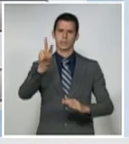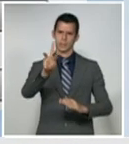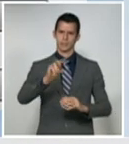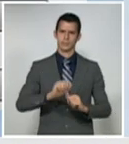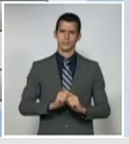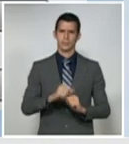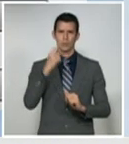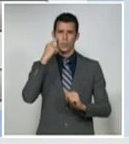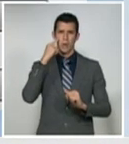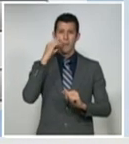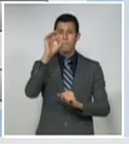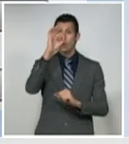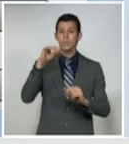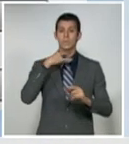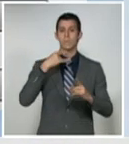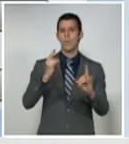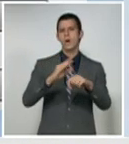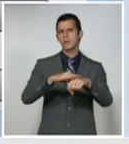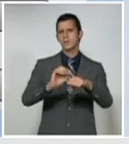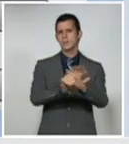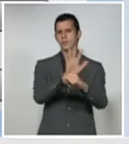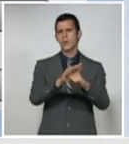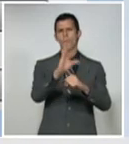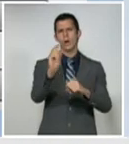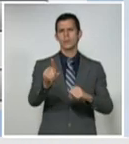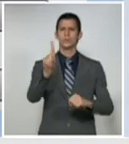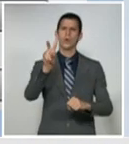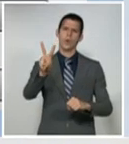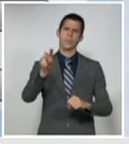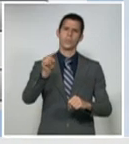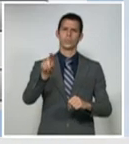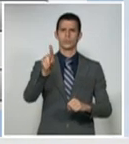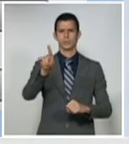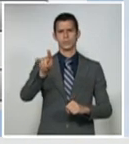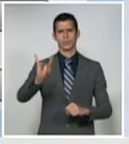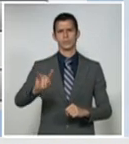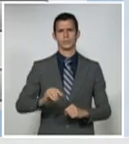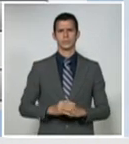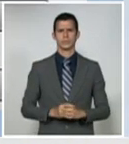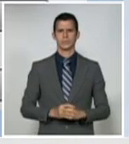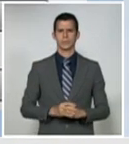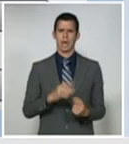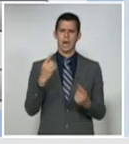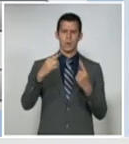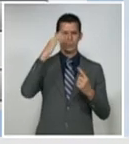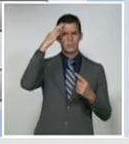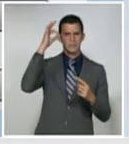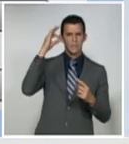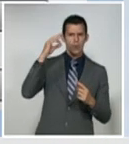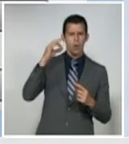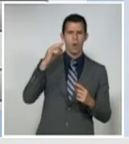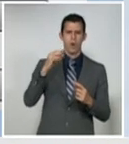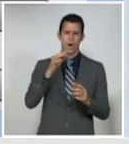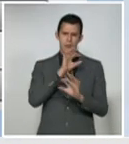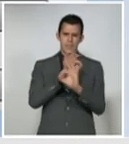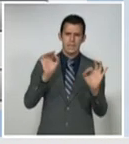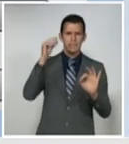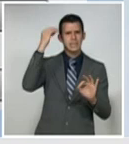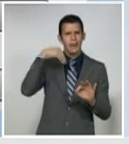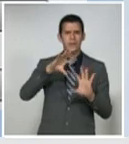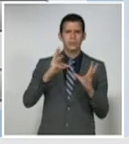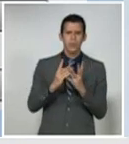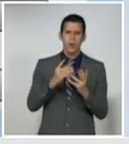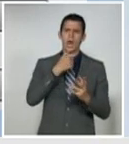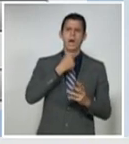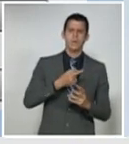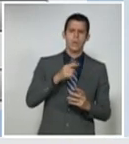cifra que muchos psiquiatras, muchos psicólogos se ocupan de cuando